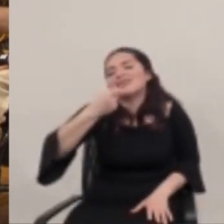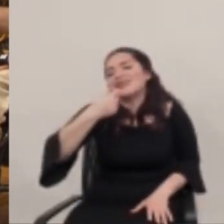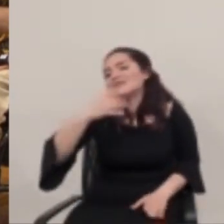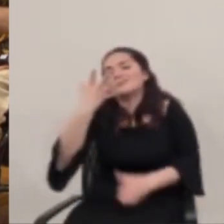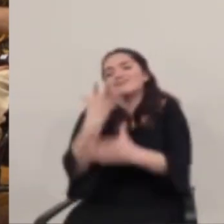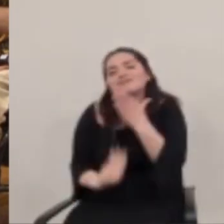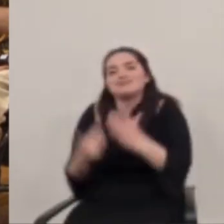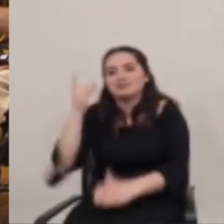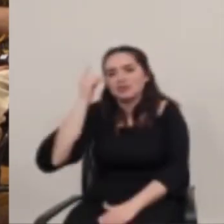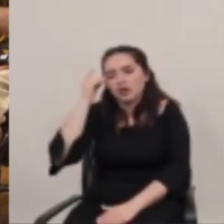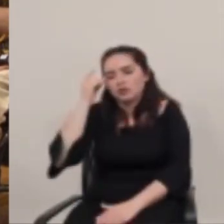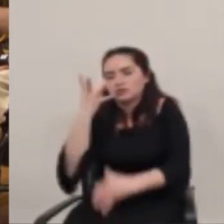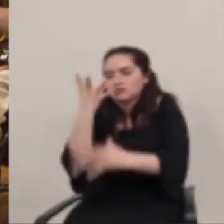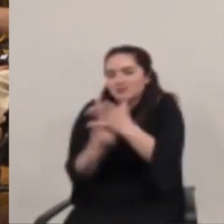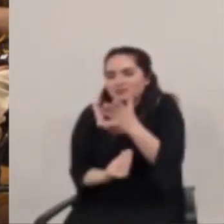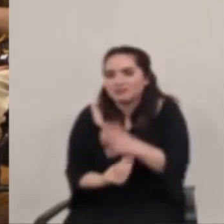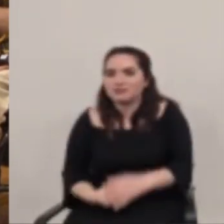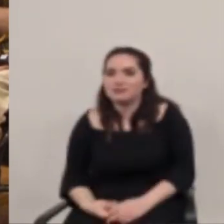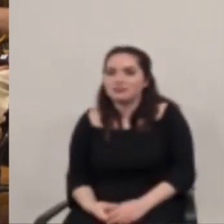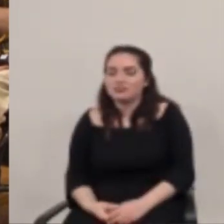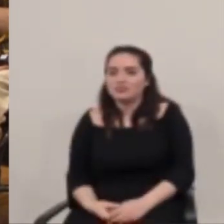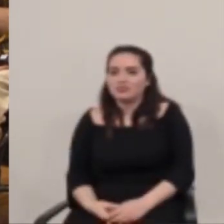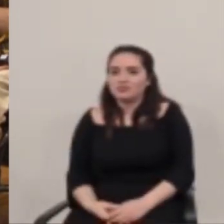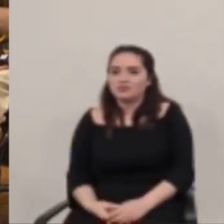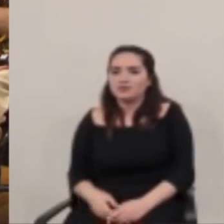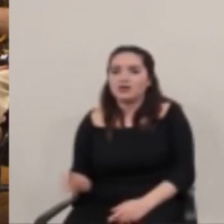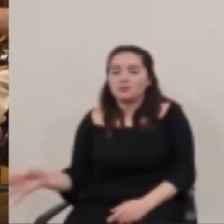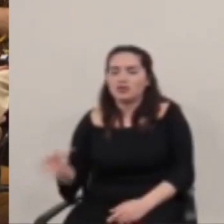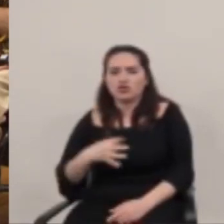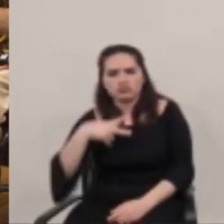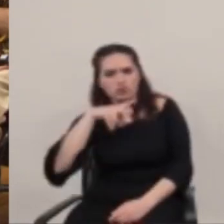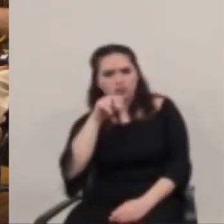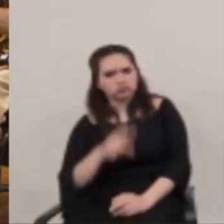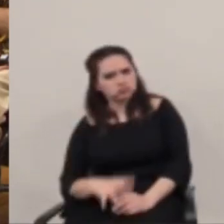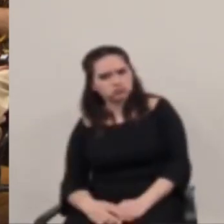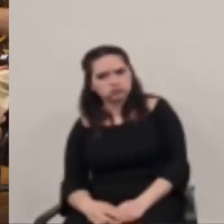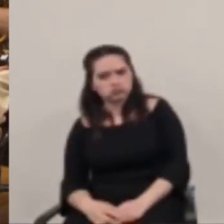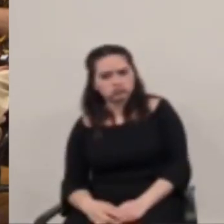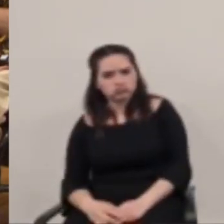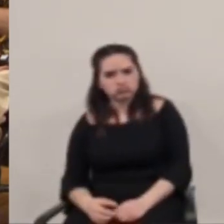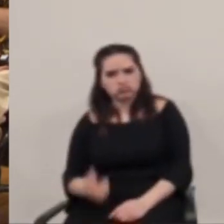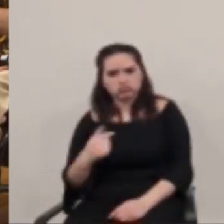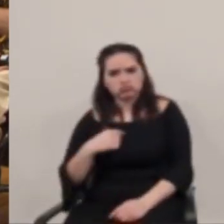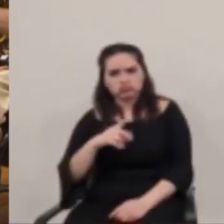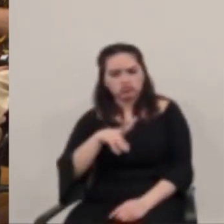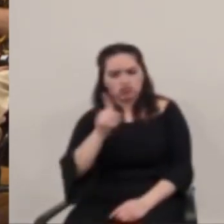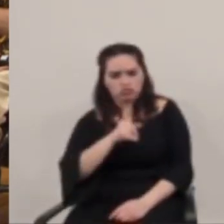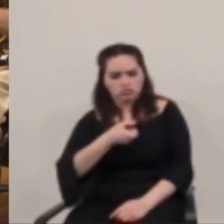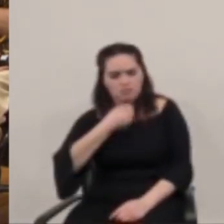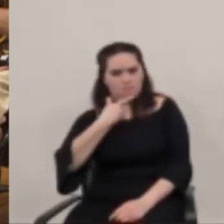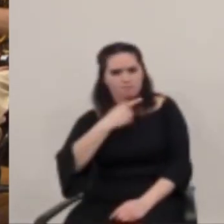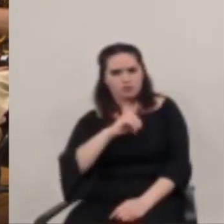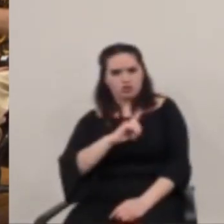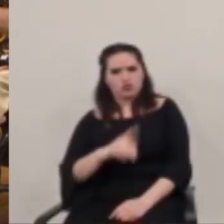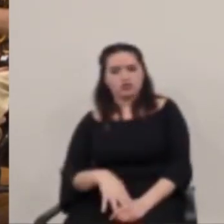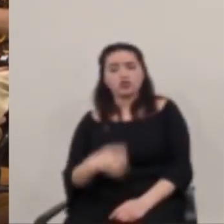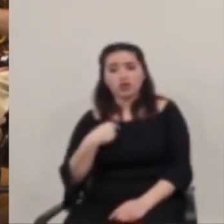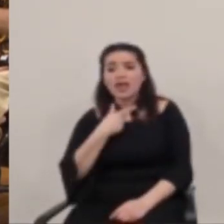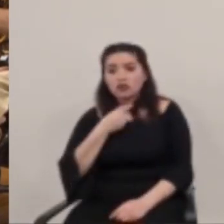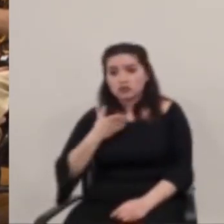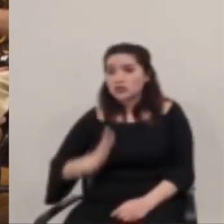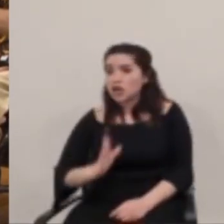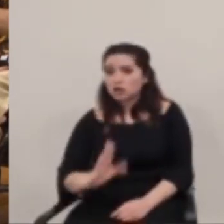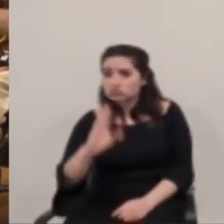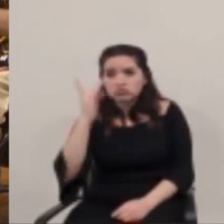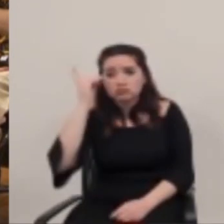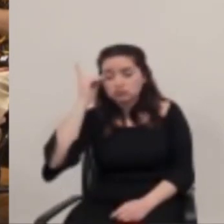Down, él, que es de una honestidad brutal, me dijo, no, yo eso no me lo tomo. Yo quiero seguir teniendo